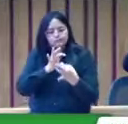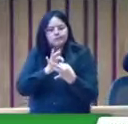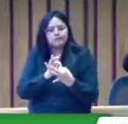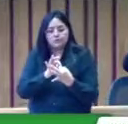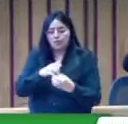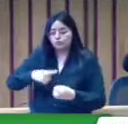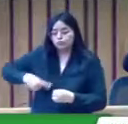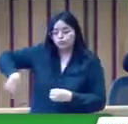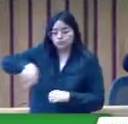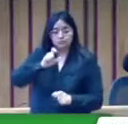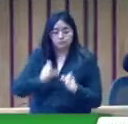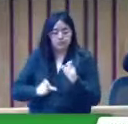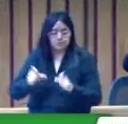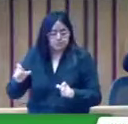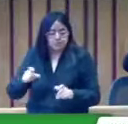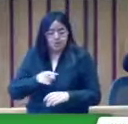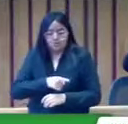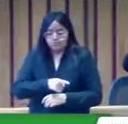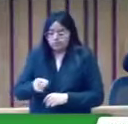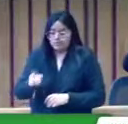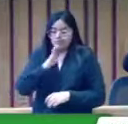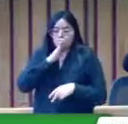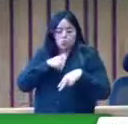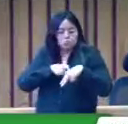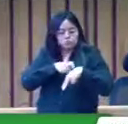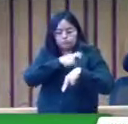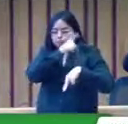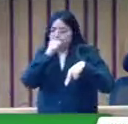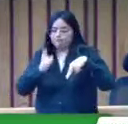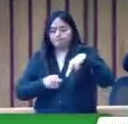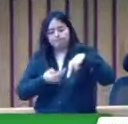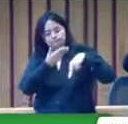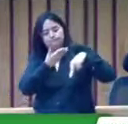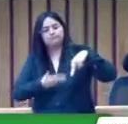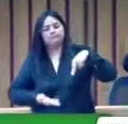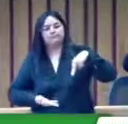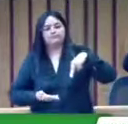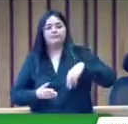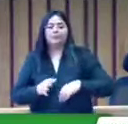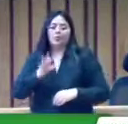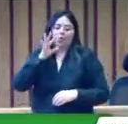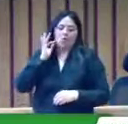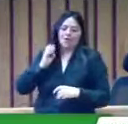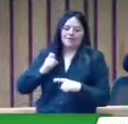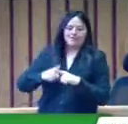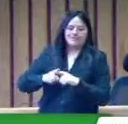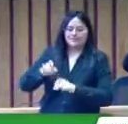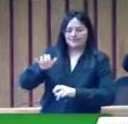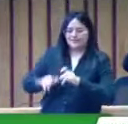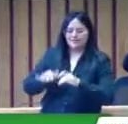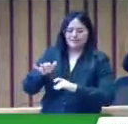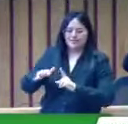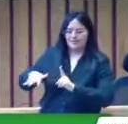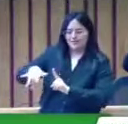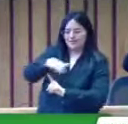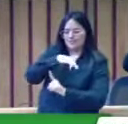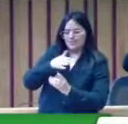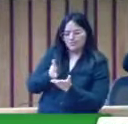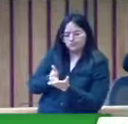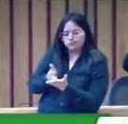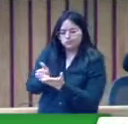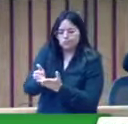y como ex secretario de Ambiente y Sostenibilidad,